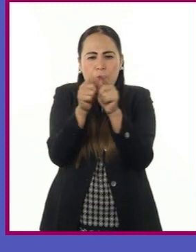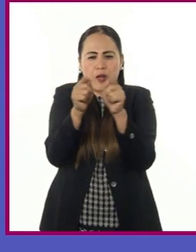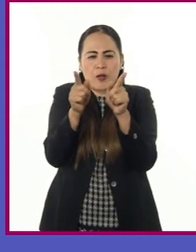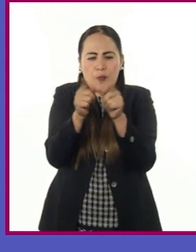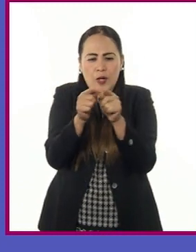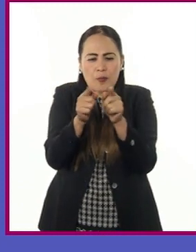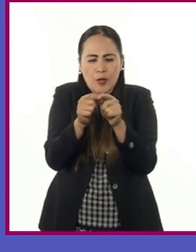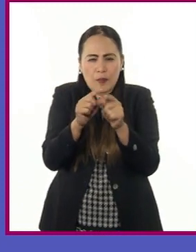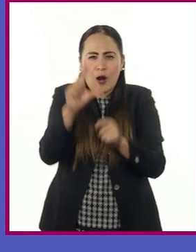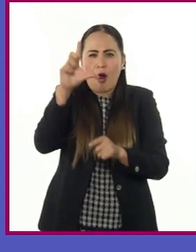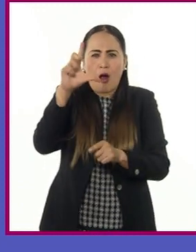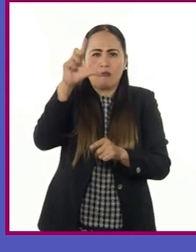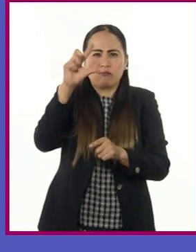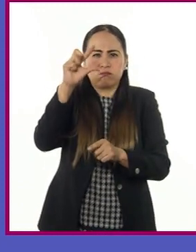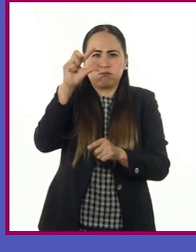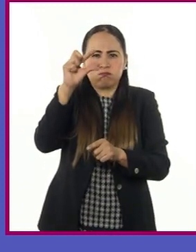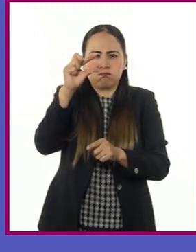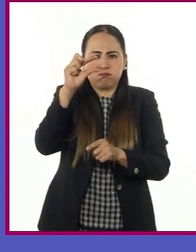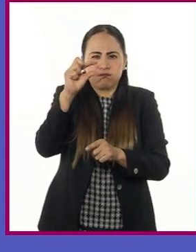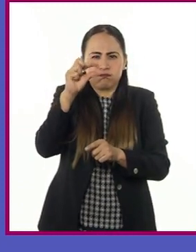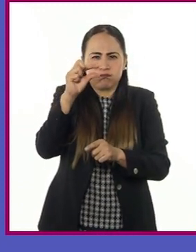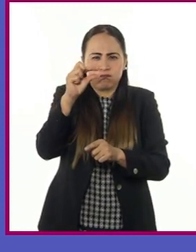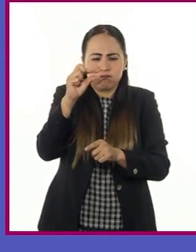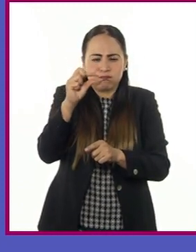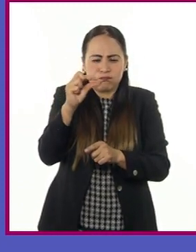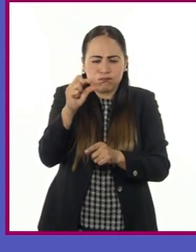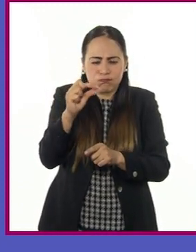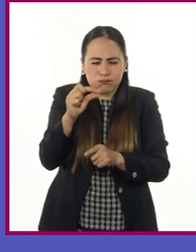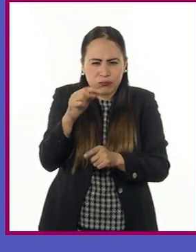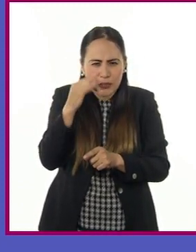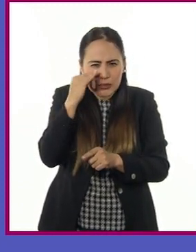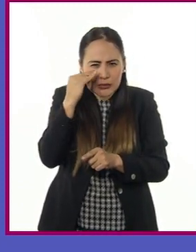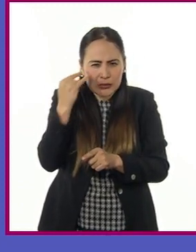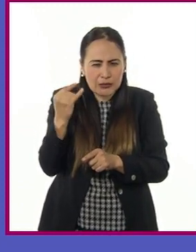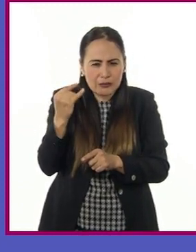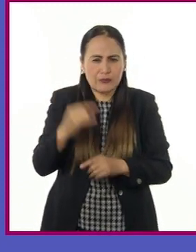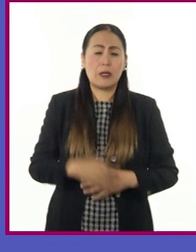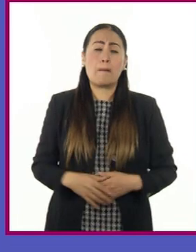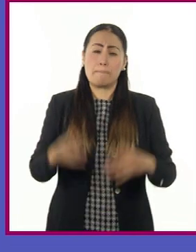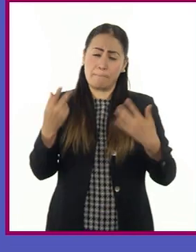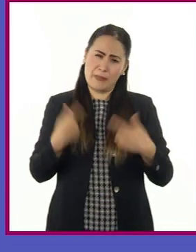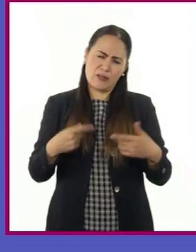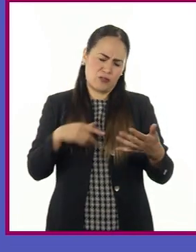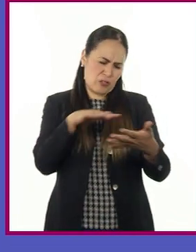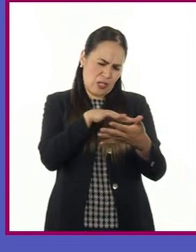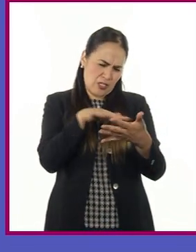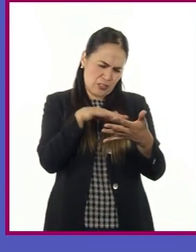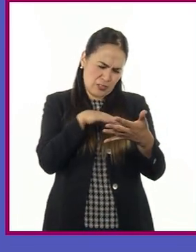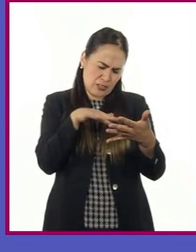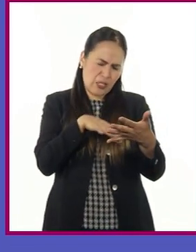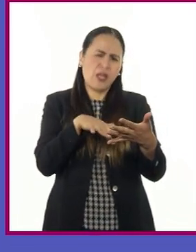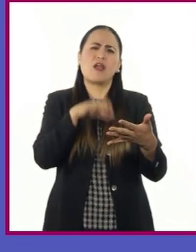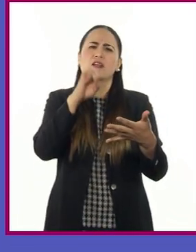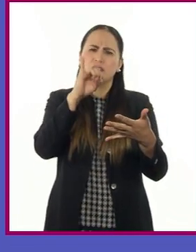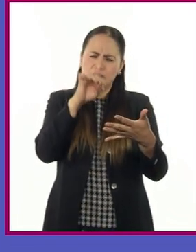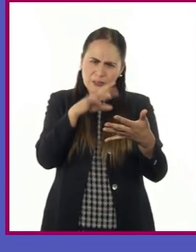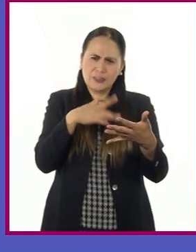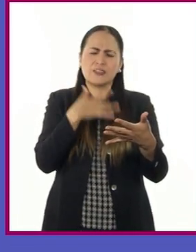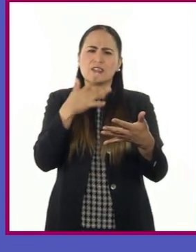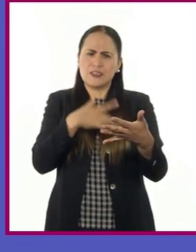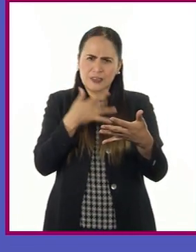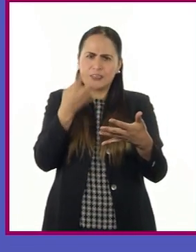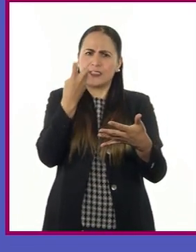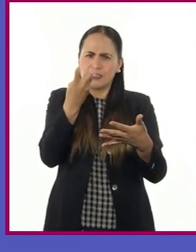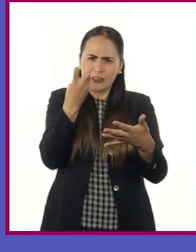hacen pequeñas poco a poco y cada vez más, y los lectores Lo vamos experimentando